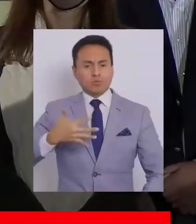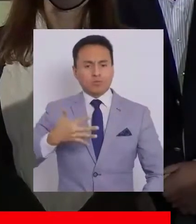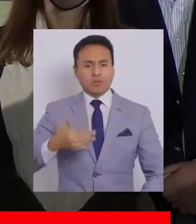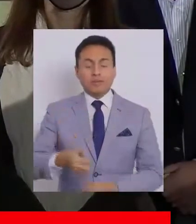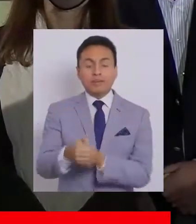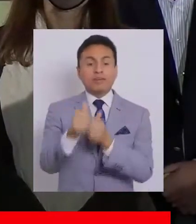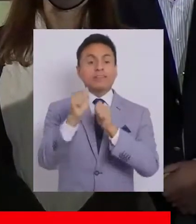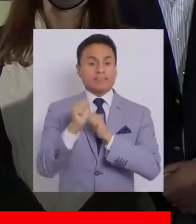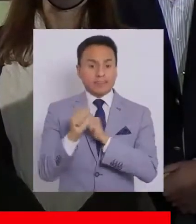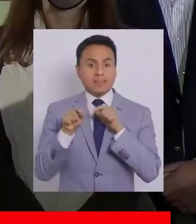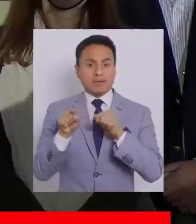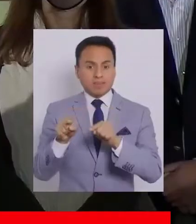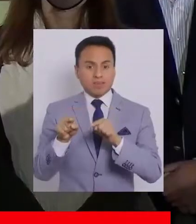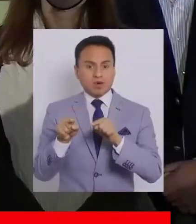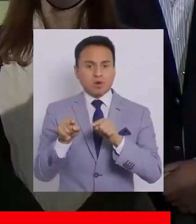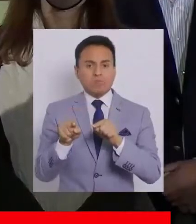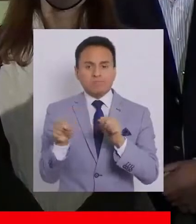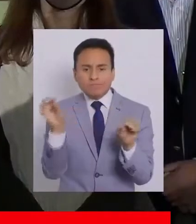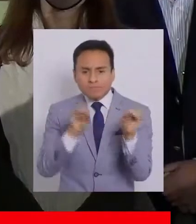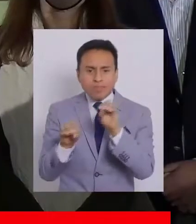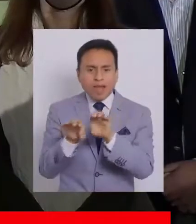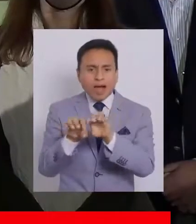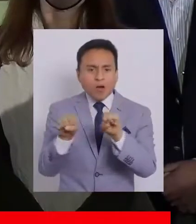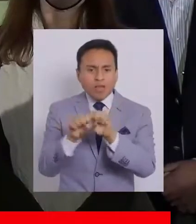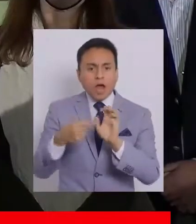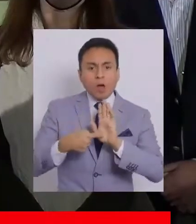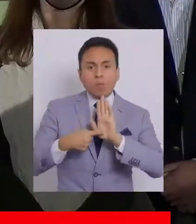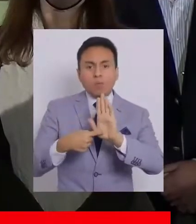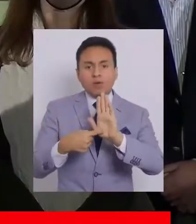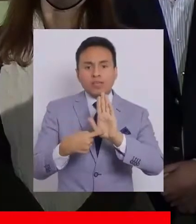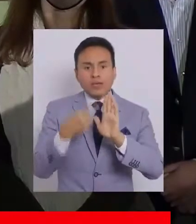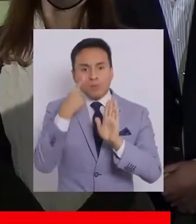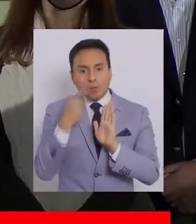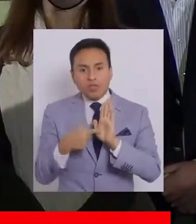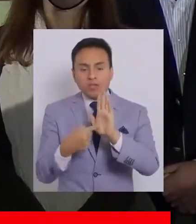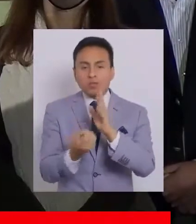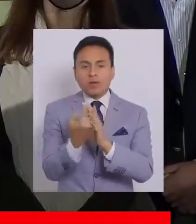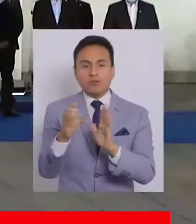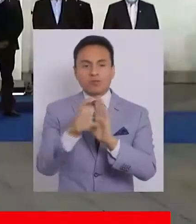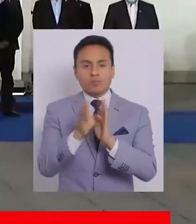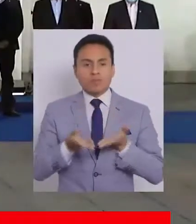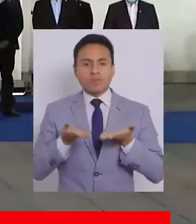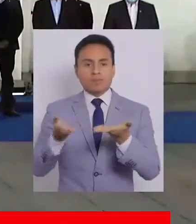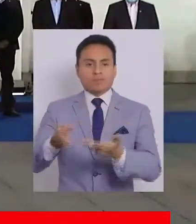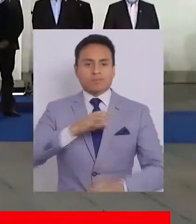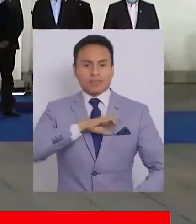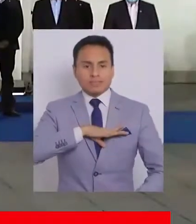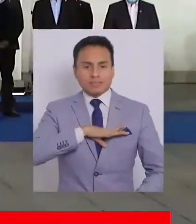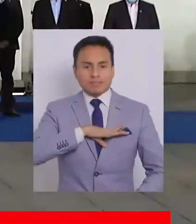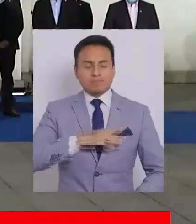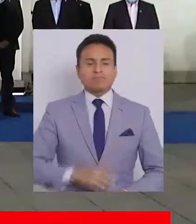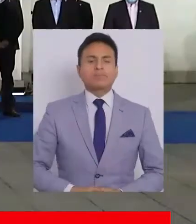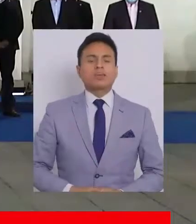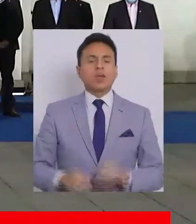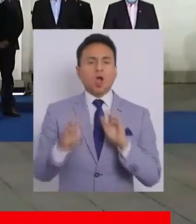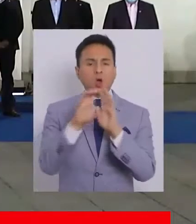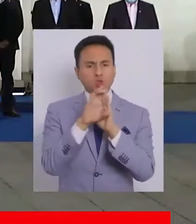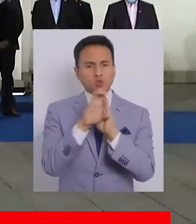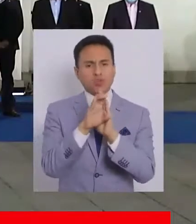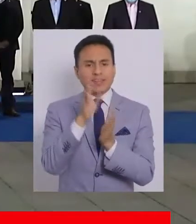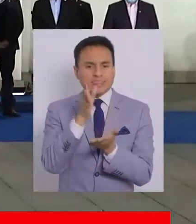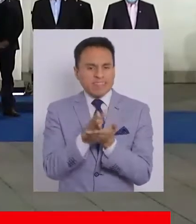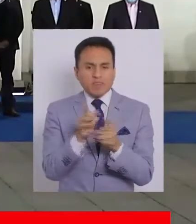desafío de acordar y proponer una nueva constitución para Chile. Constitución que deberá